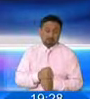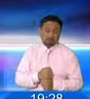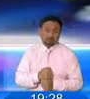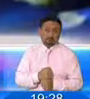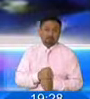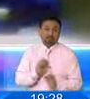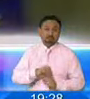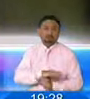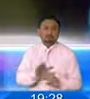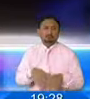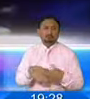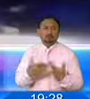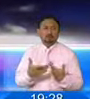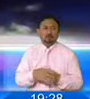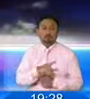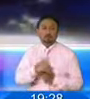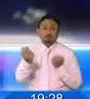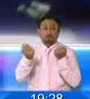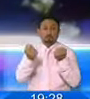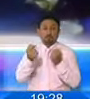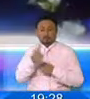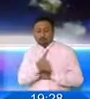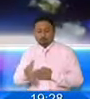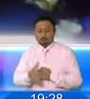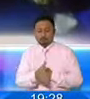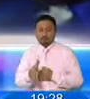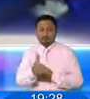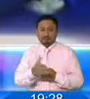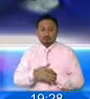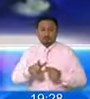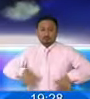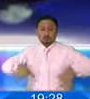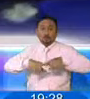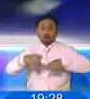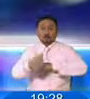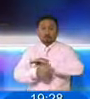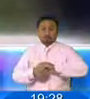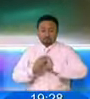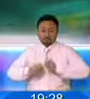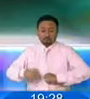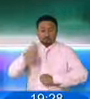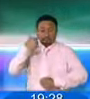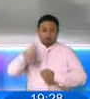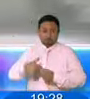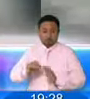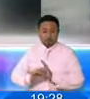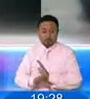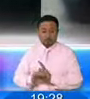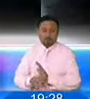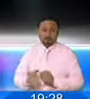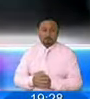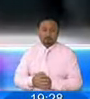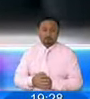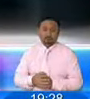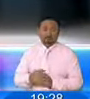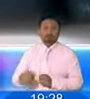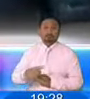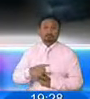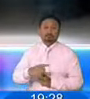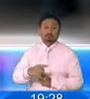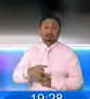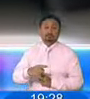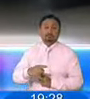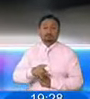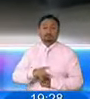lo cual buscan la forma de burlar los controles y en bodegas clandestinas almacenar gasolina. Ya no es secreto que el valor del galón